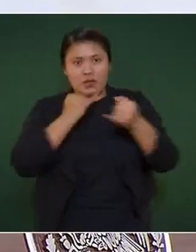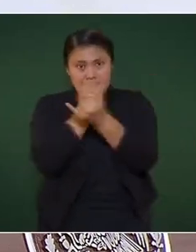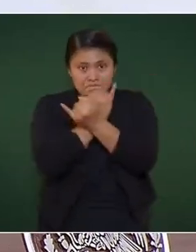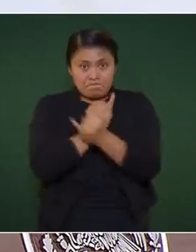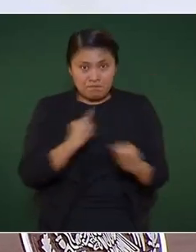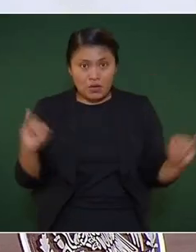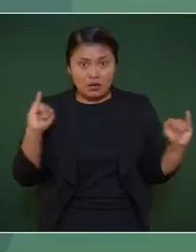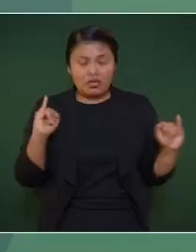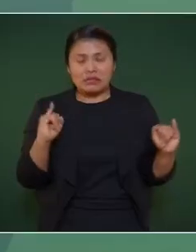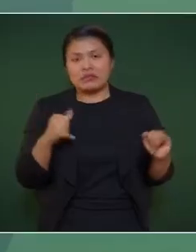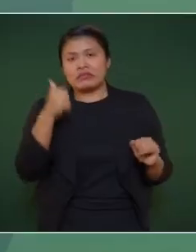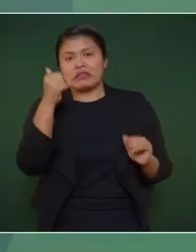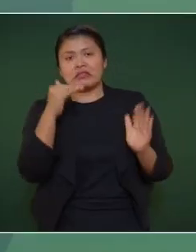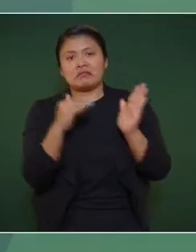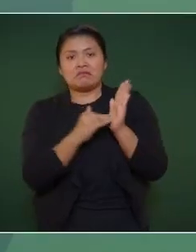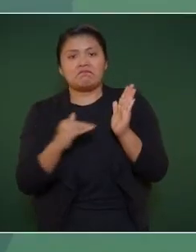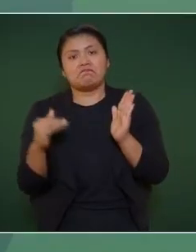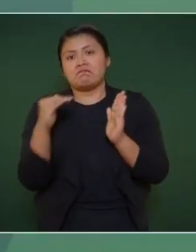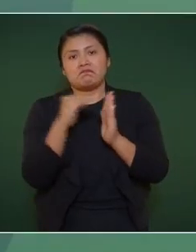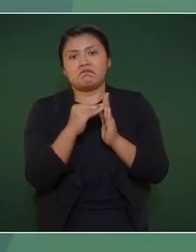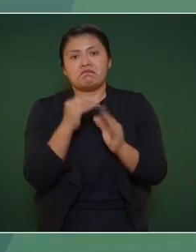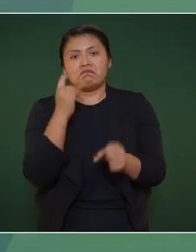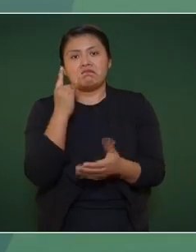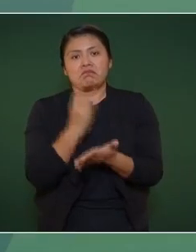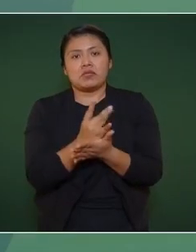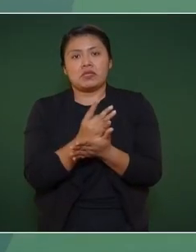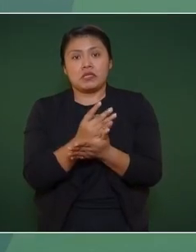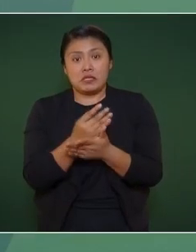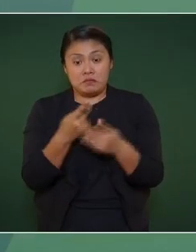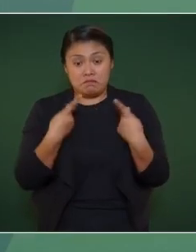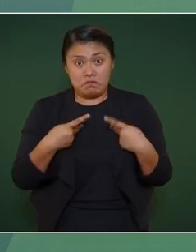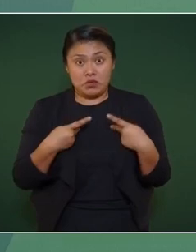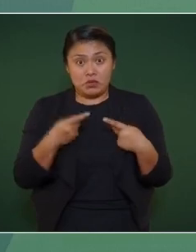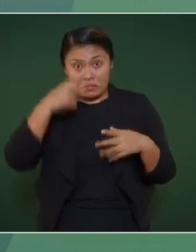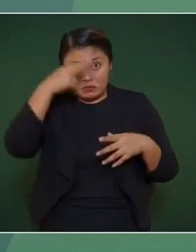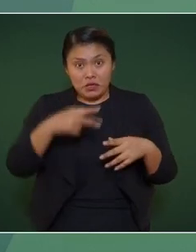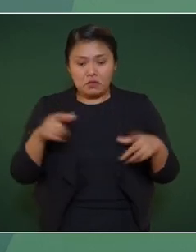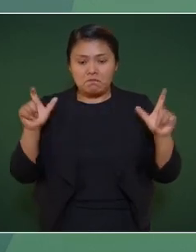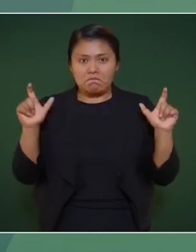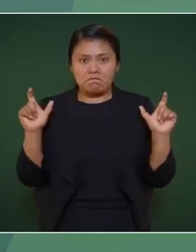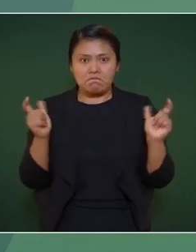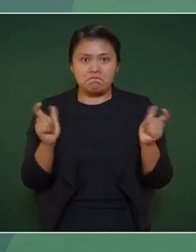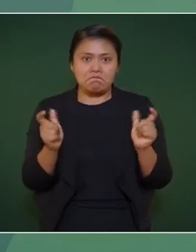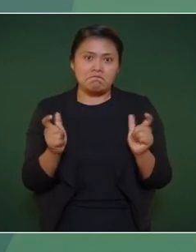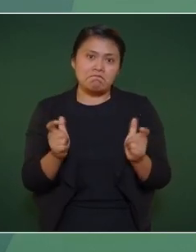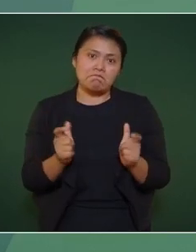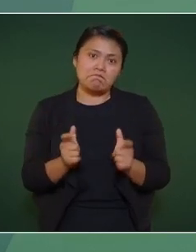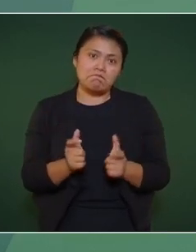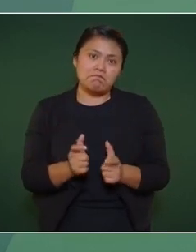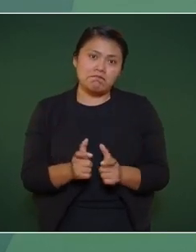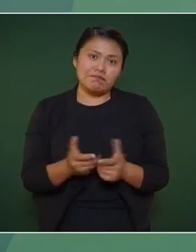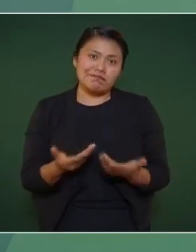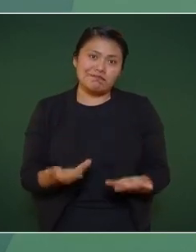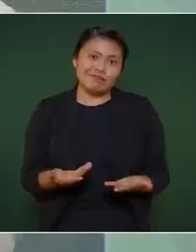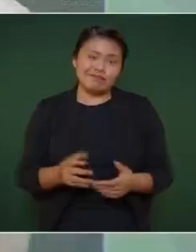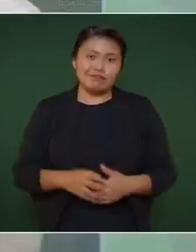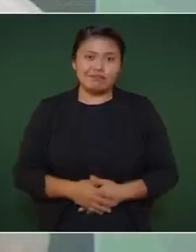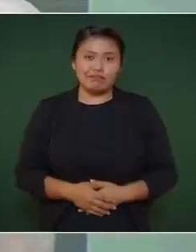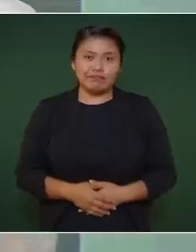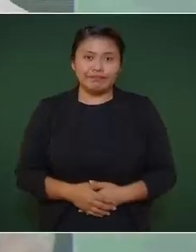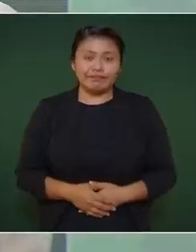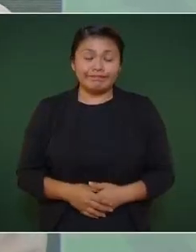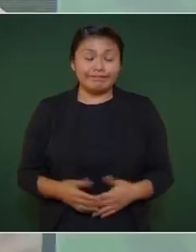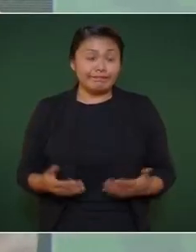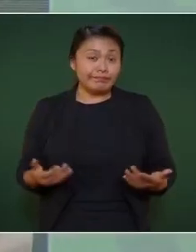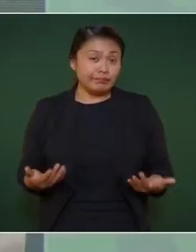teníamos 6 millones. Entonces,